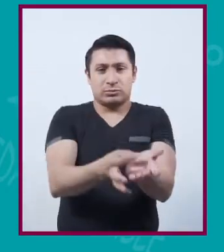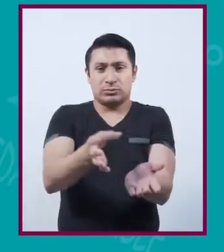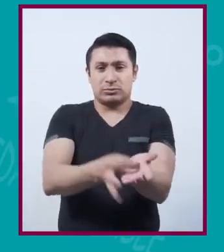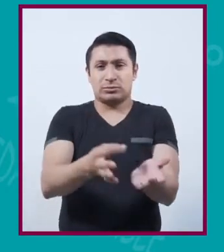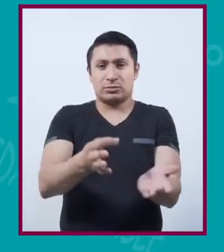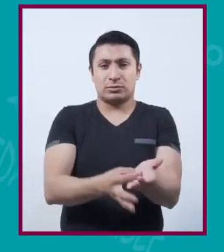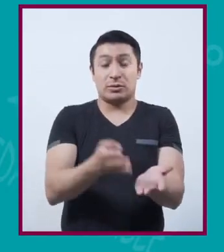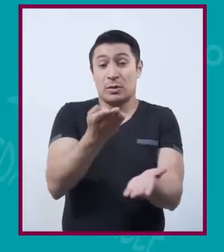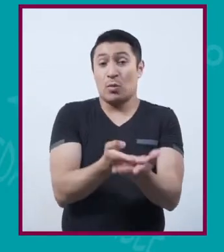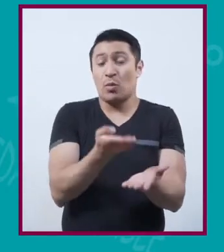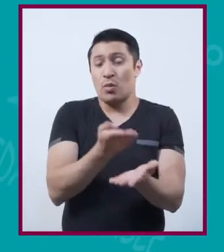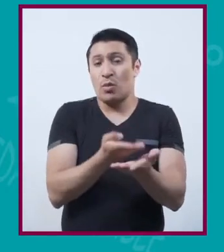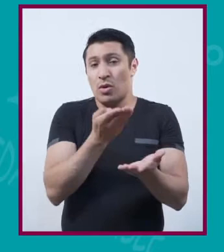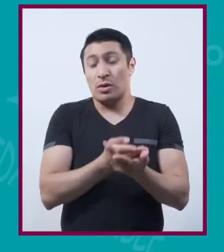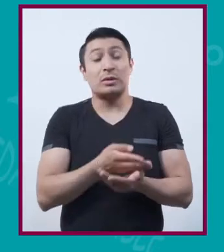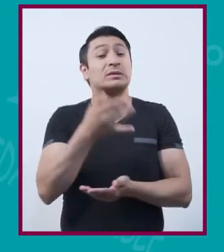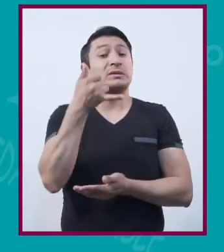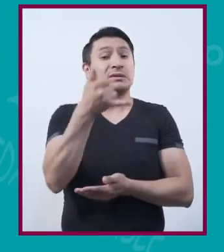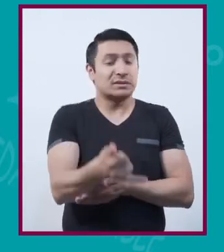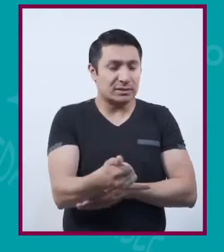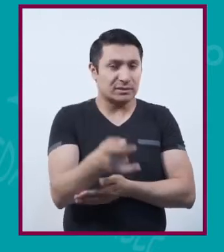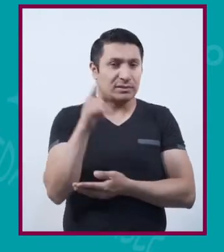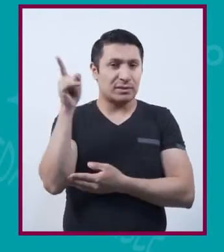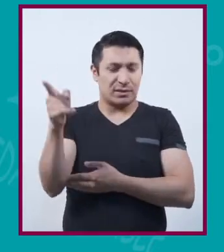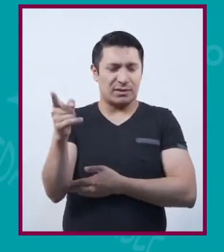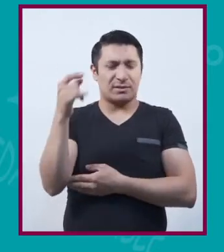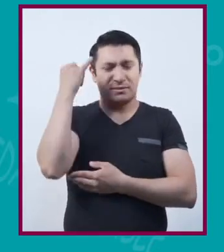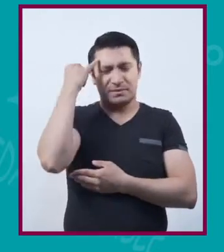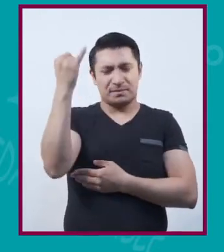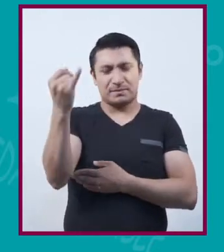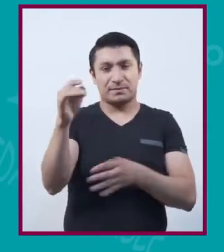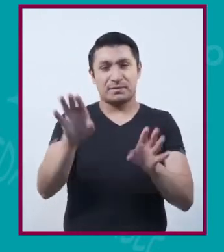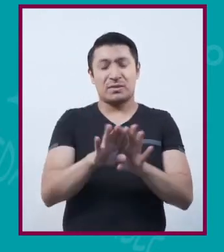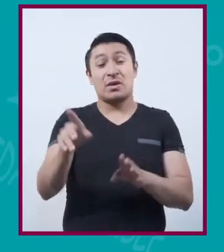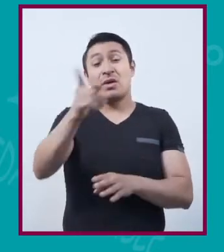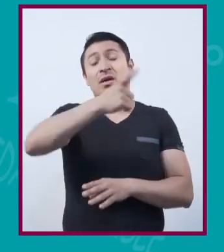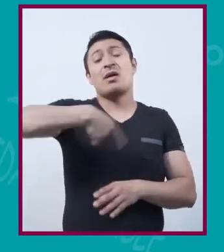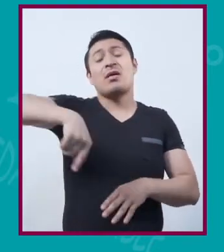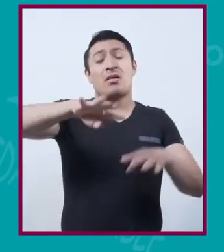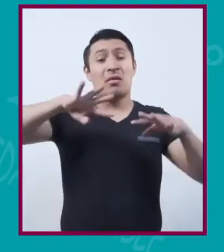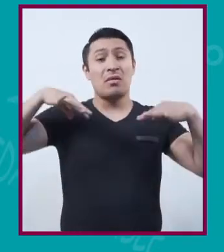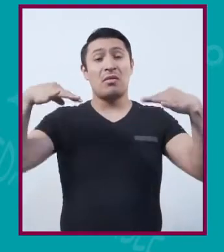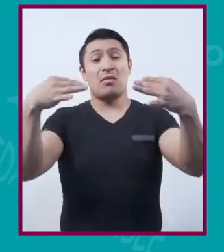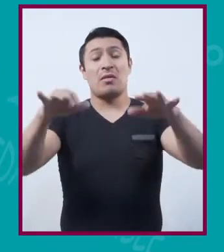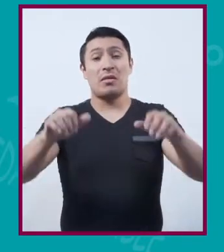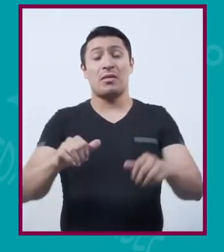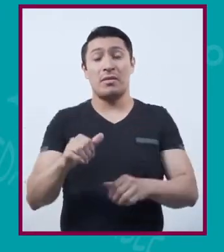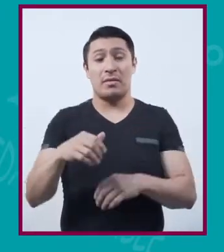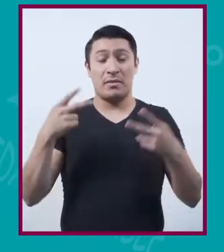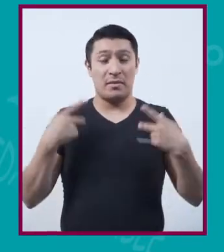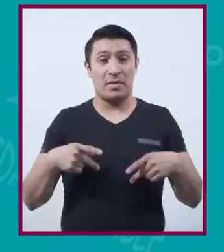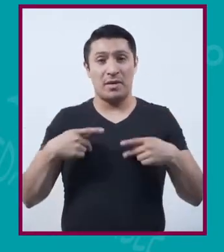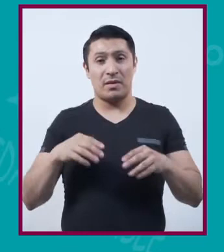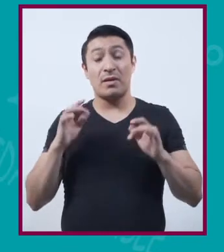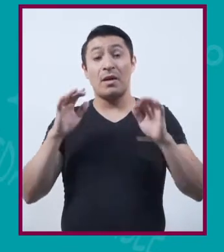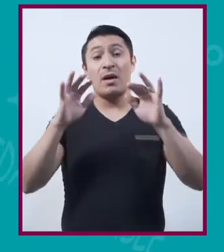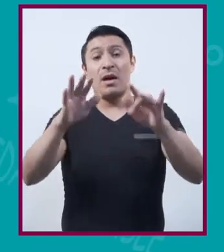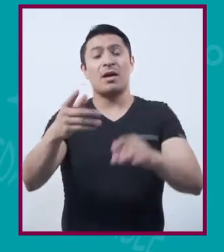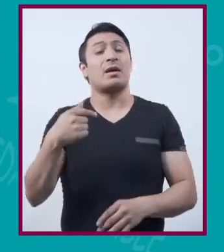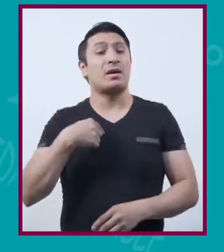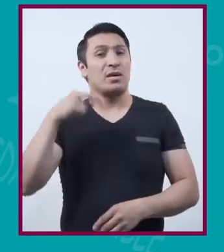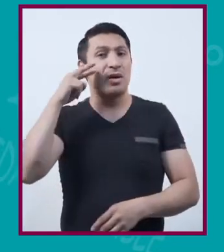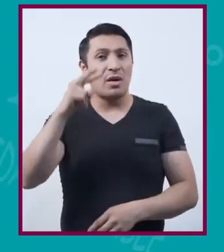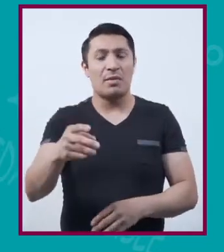bronce, y coincidió con el auditorio. Yo vi